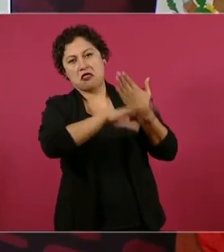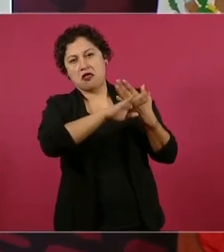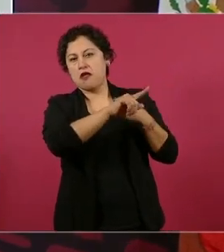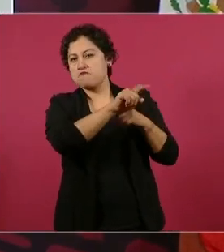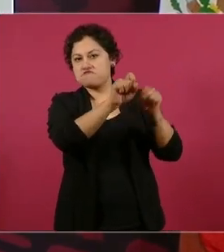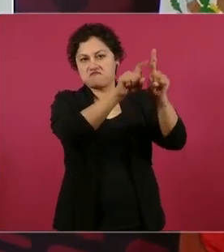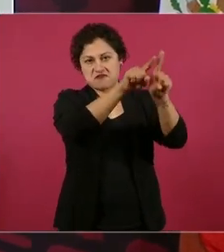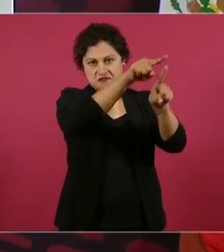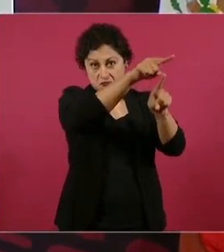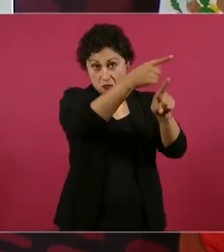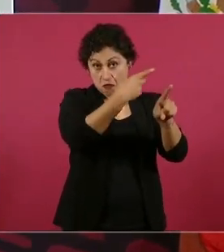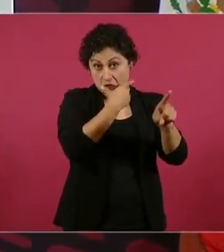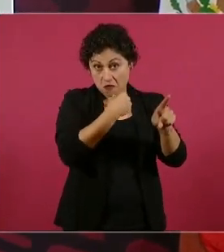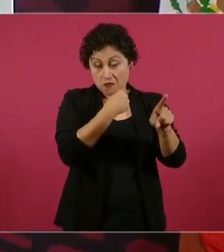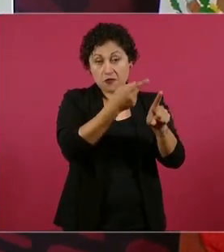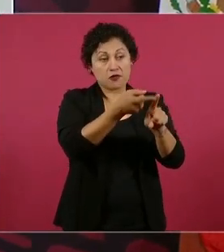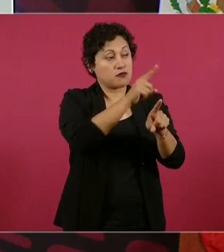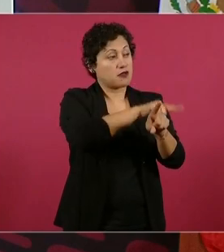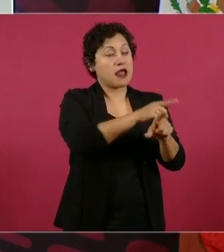Por primera vez